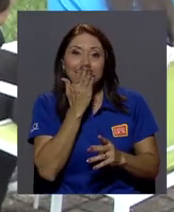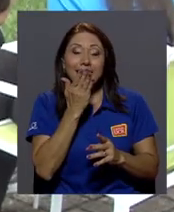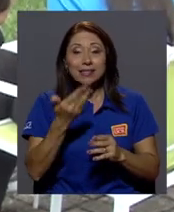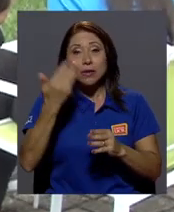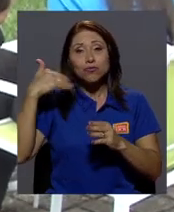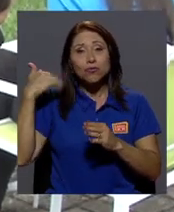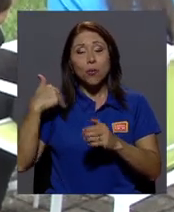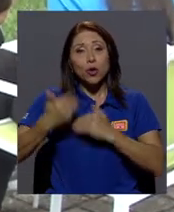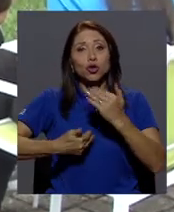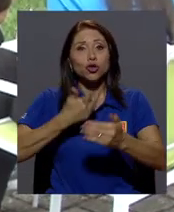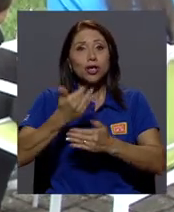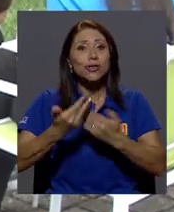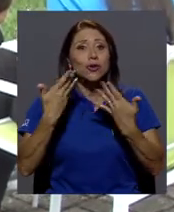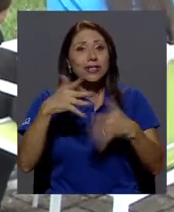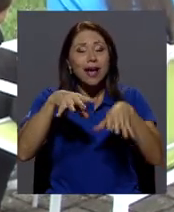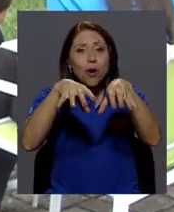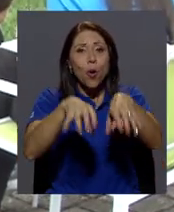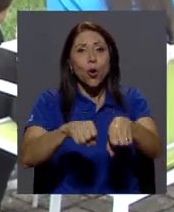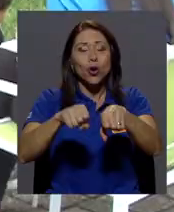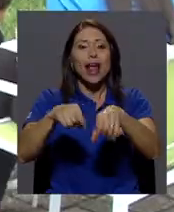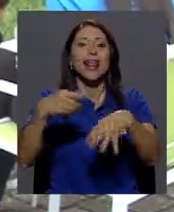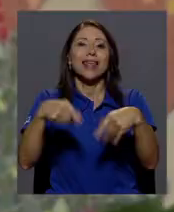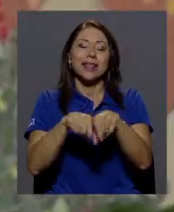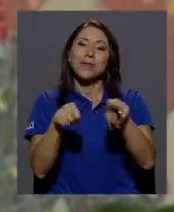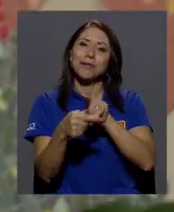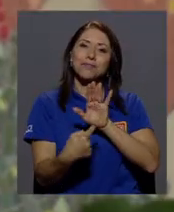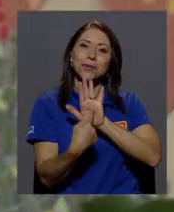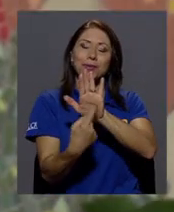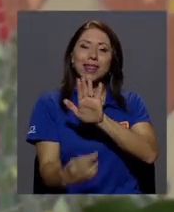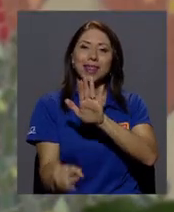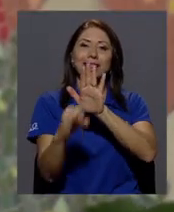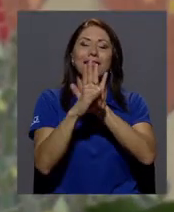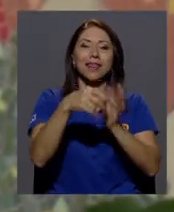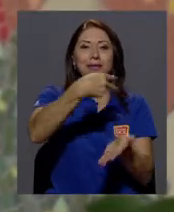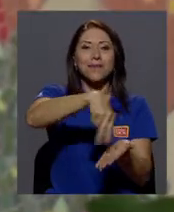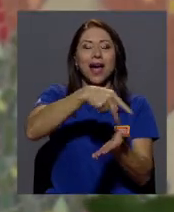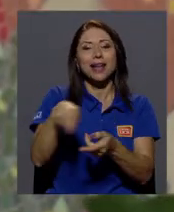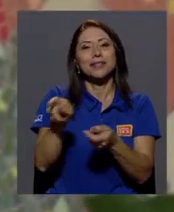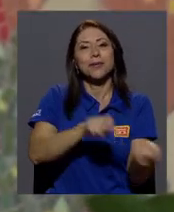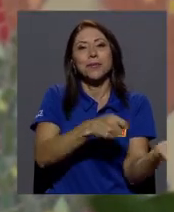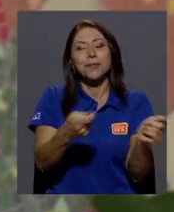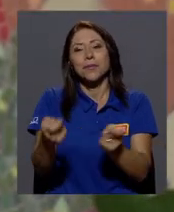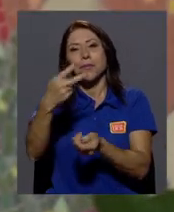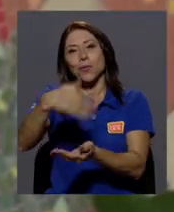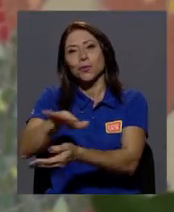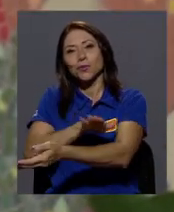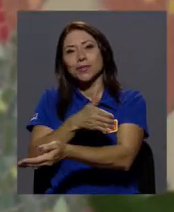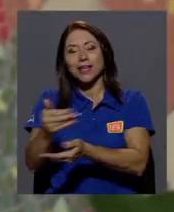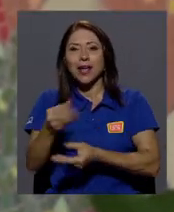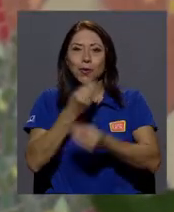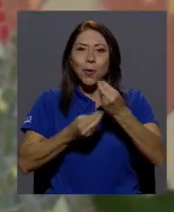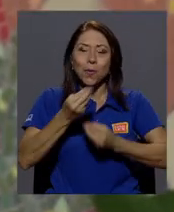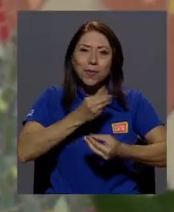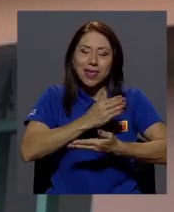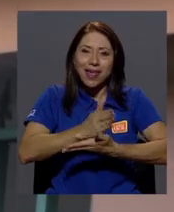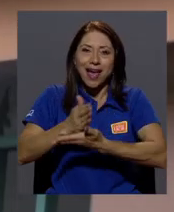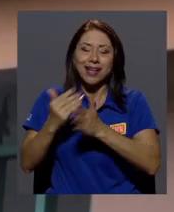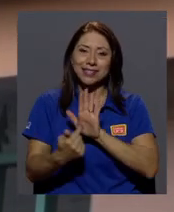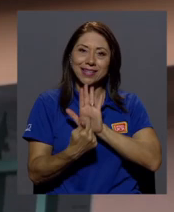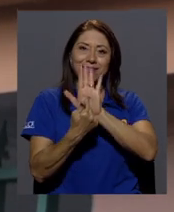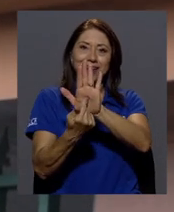colonial y traer a todo lo que es la identidad de nuestros bailes, nuestra música, la comida que se refleja en los bailes folclóricos